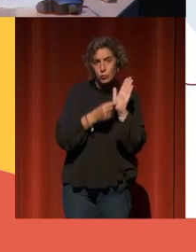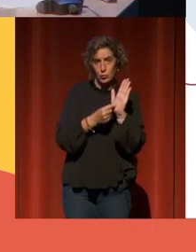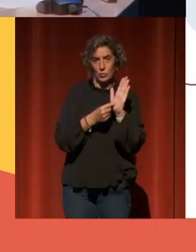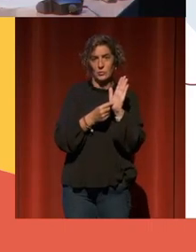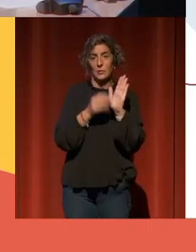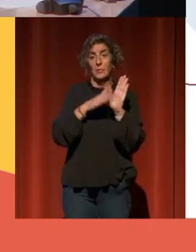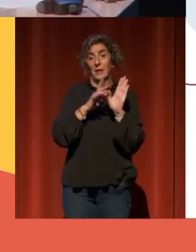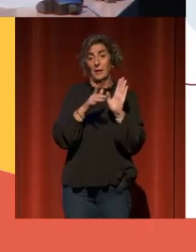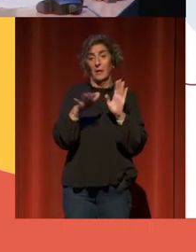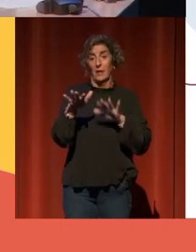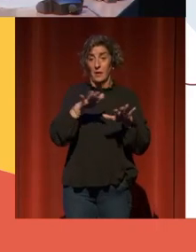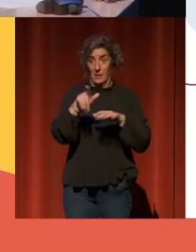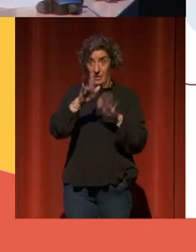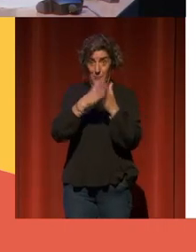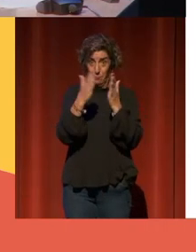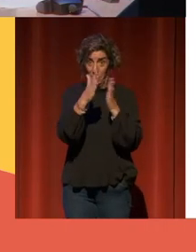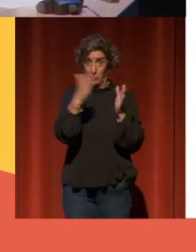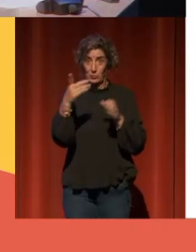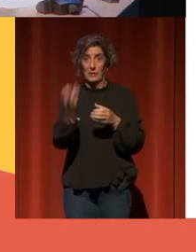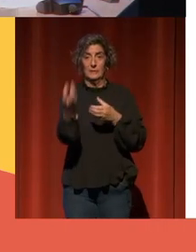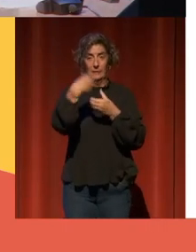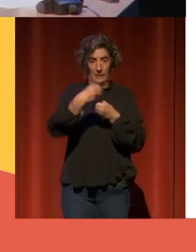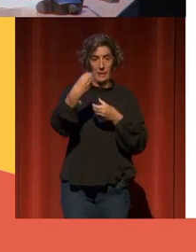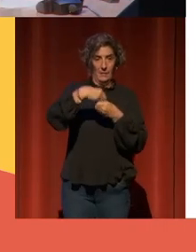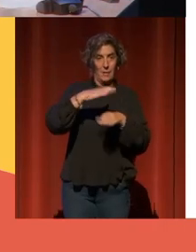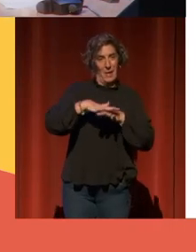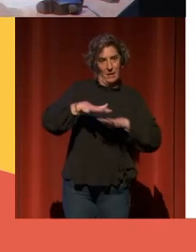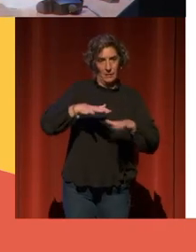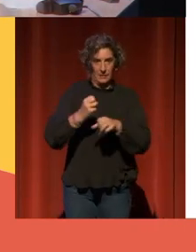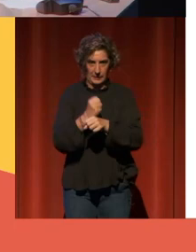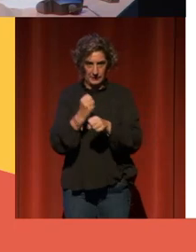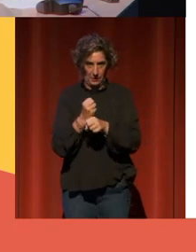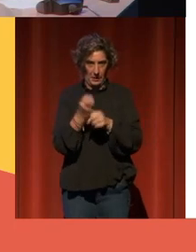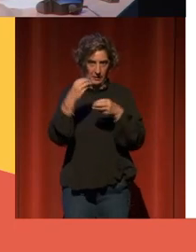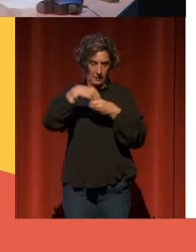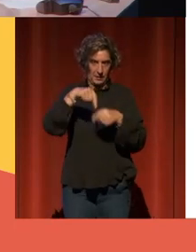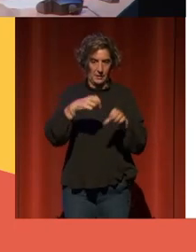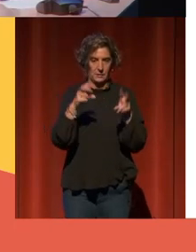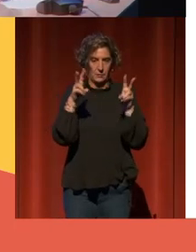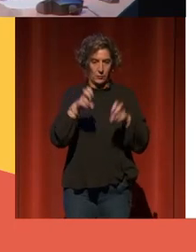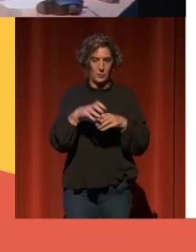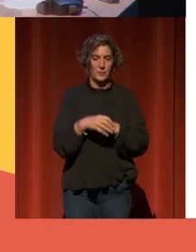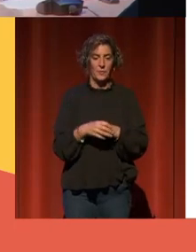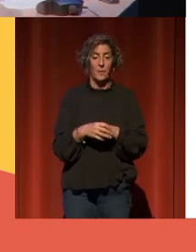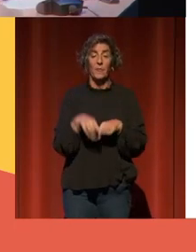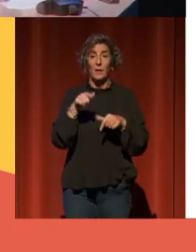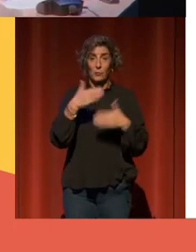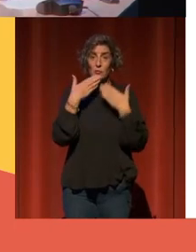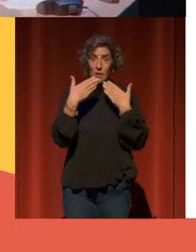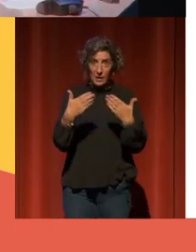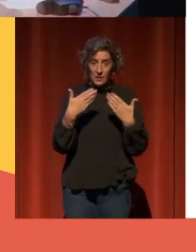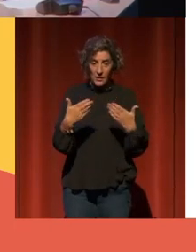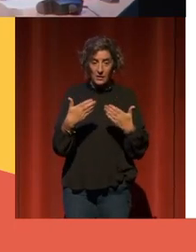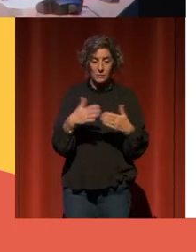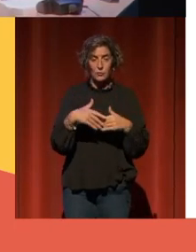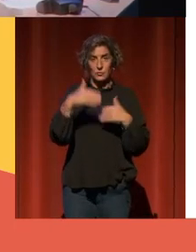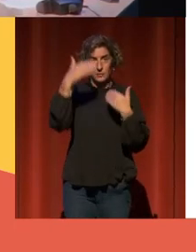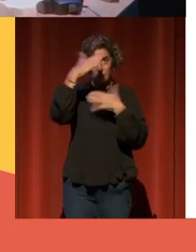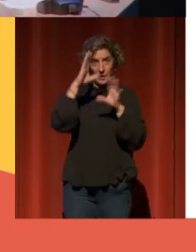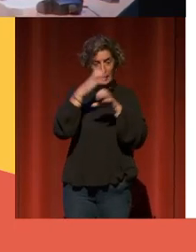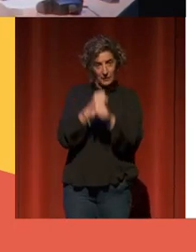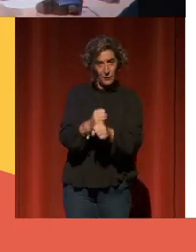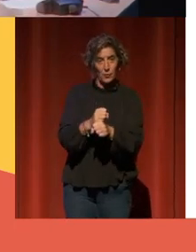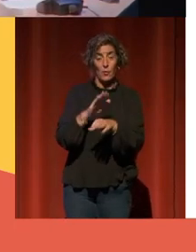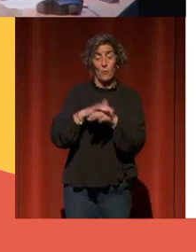implicar las bibliotecas en ello Entonces con eso les doy las gracias por su atención y por